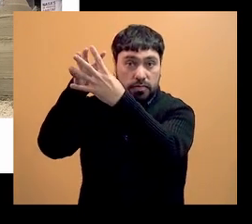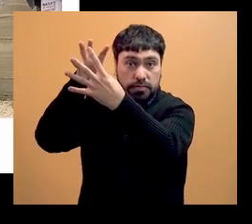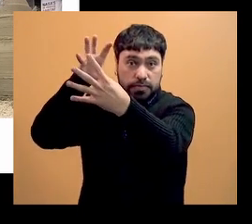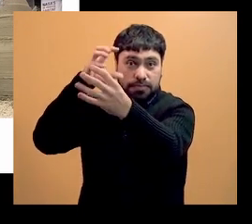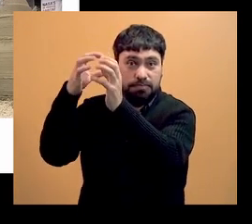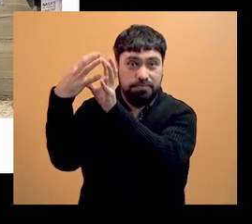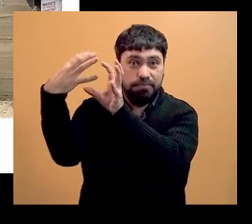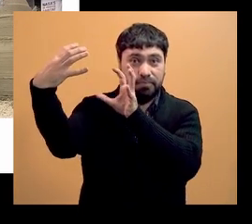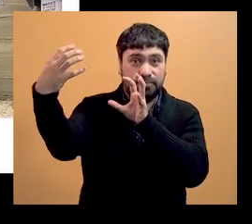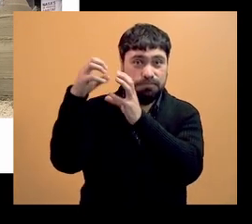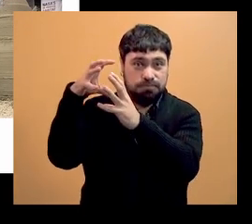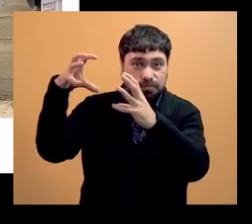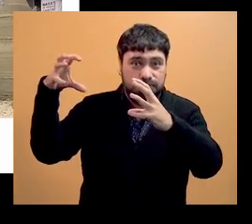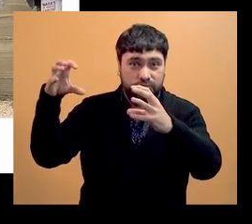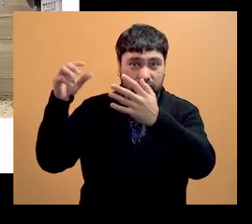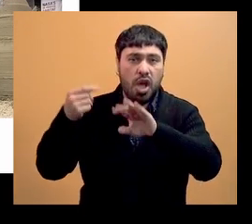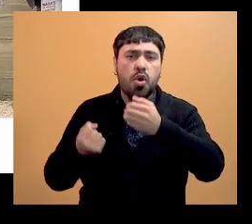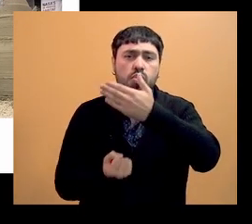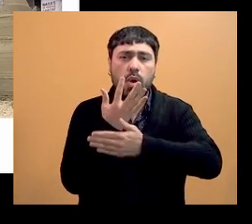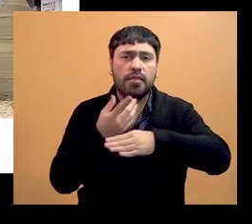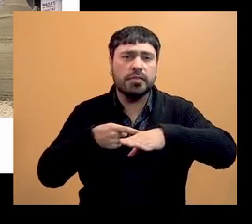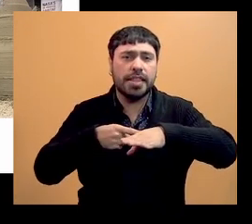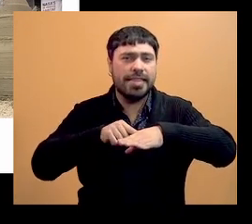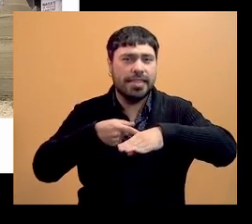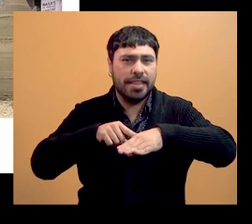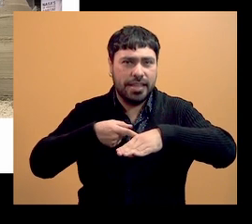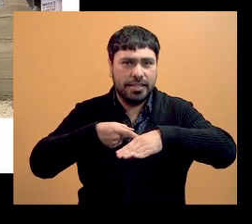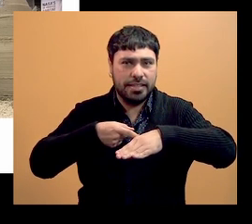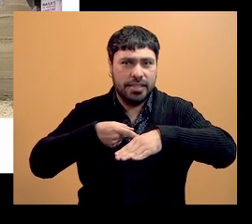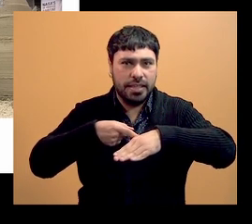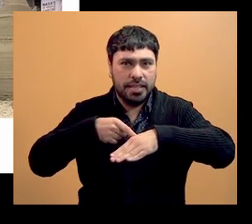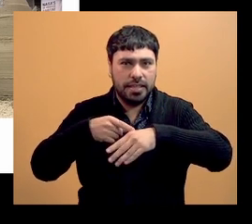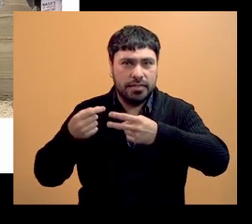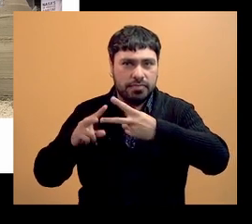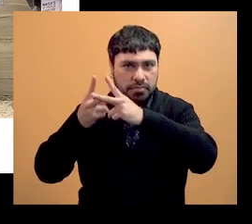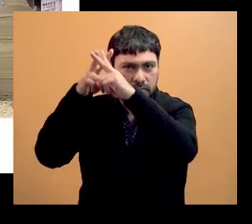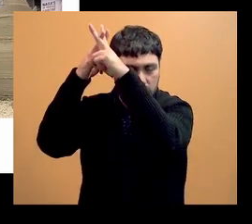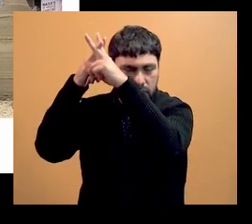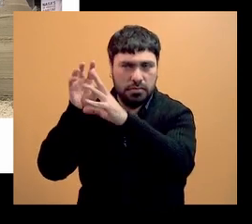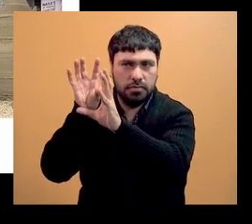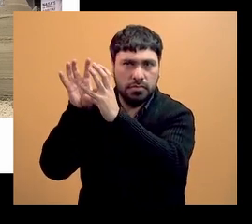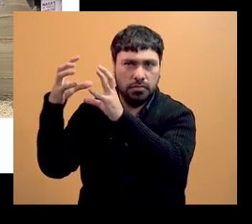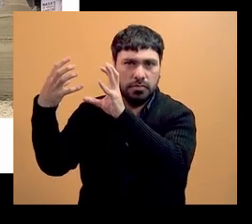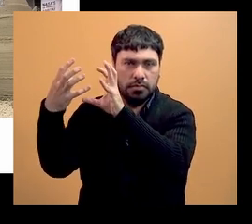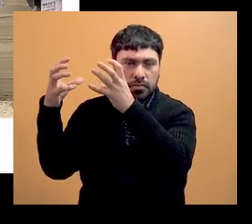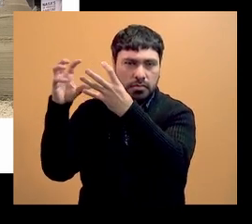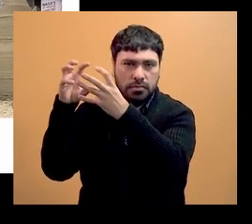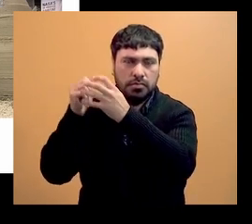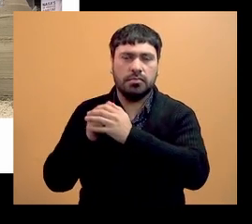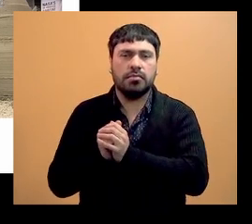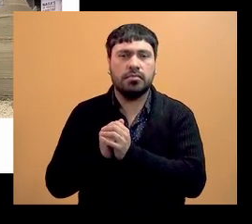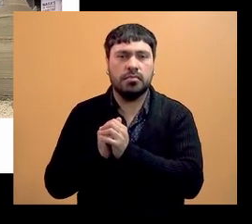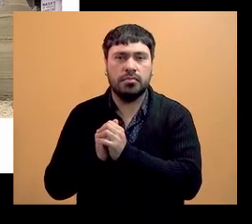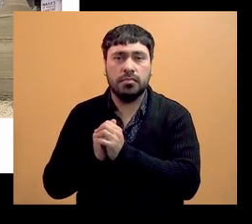técnicas de construcción aditiva, como más se le conoce como impresión 3D, pero existen otras tecnologías asociadas a eso. Podemos ver